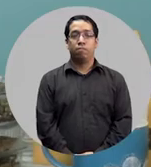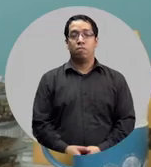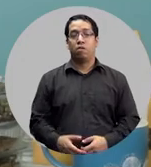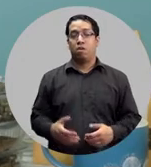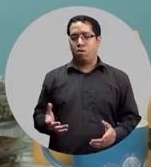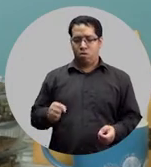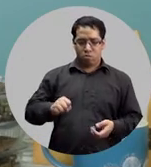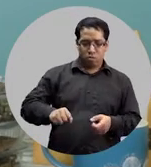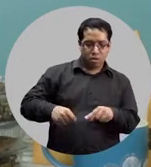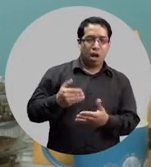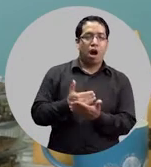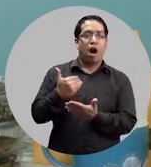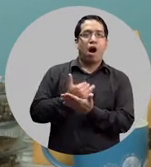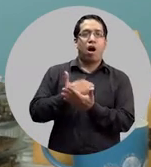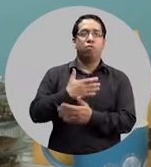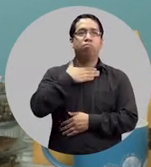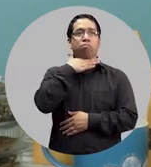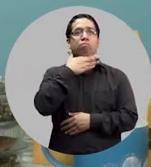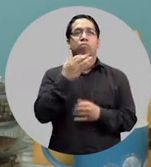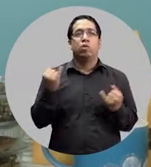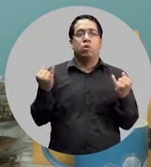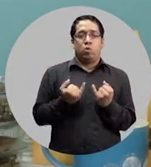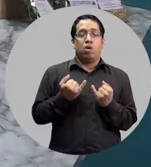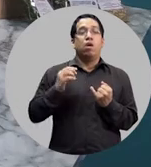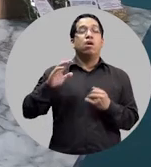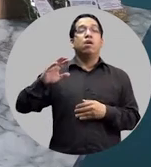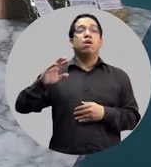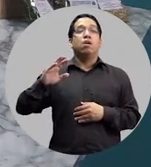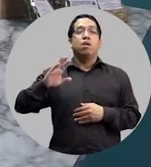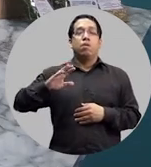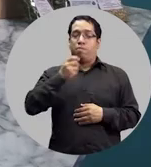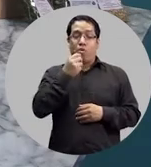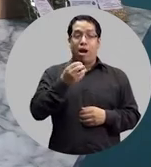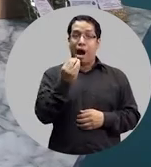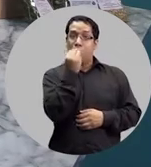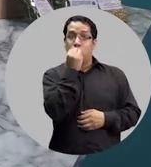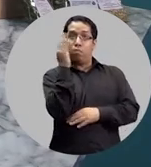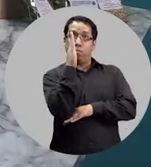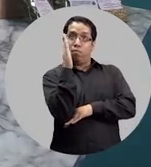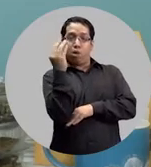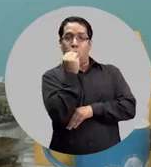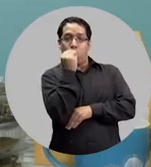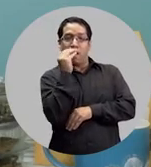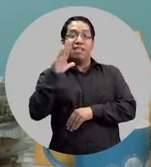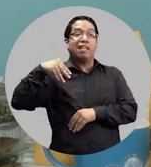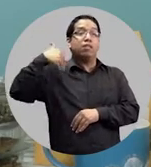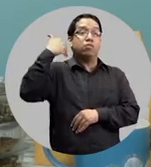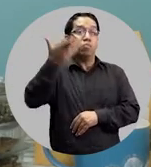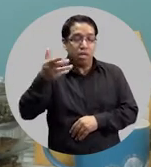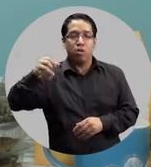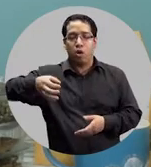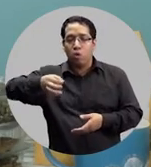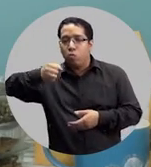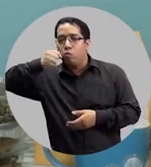Entonces este te sirve ya como quemador de grasa. Después puedes tomar encima del almuerzo y después encima de la cena otra vez. Este